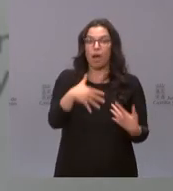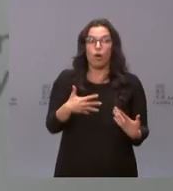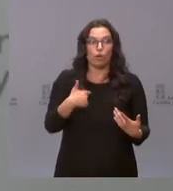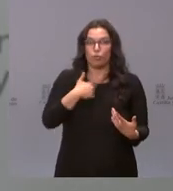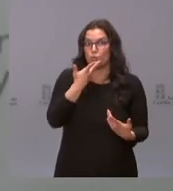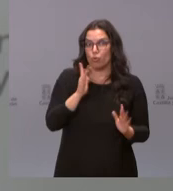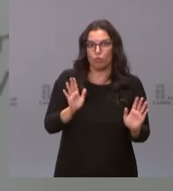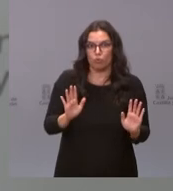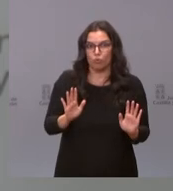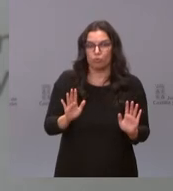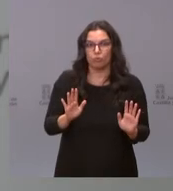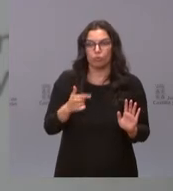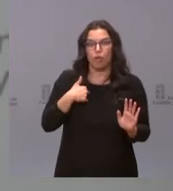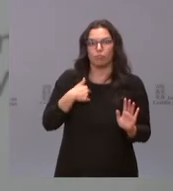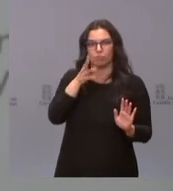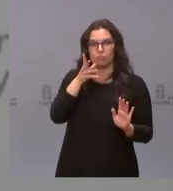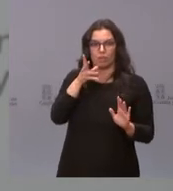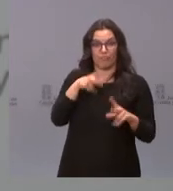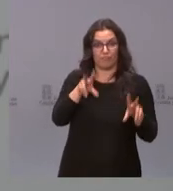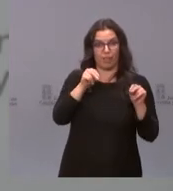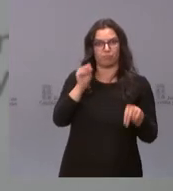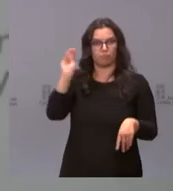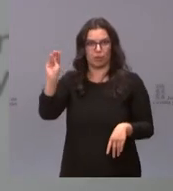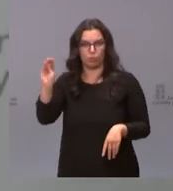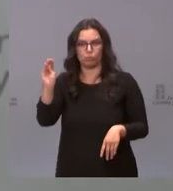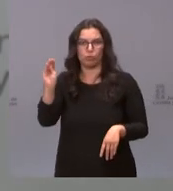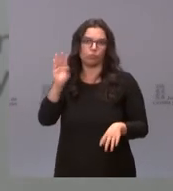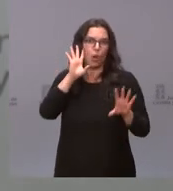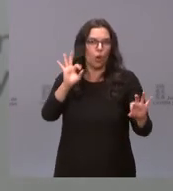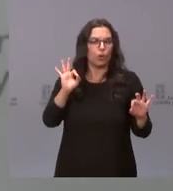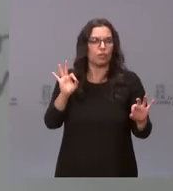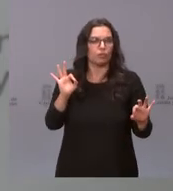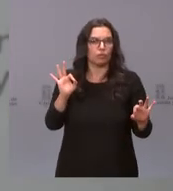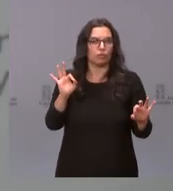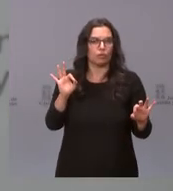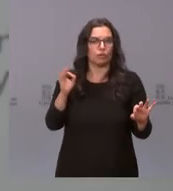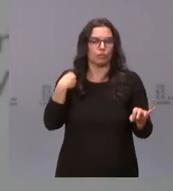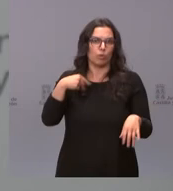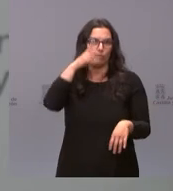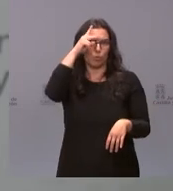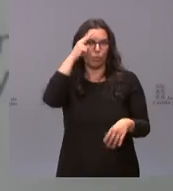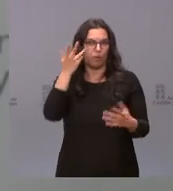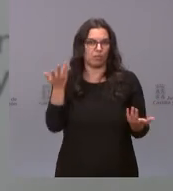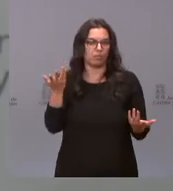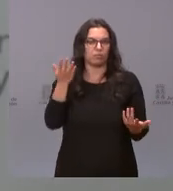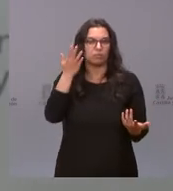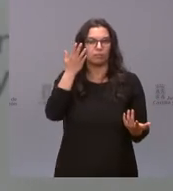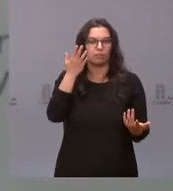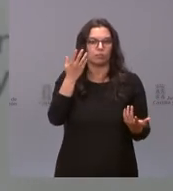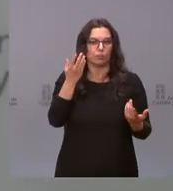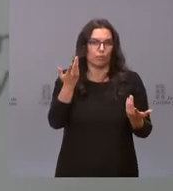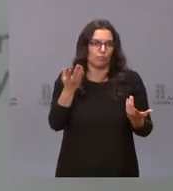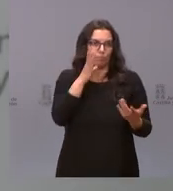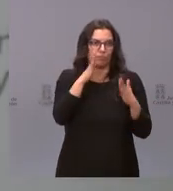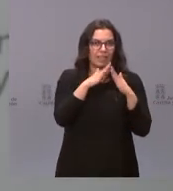desconozco esta situación me voy a interesar ahora mismo por supuesto que la preocupación de la vivienda